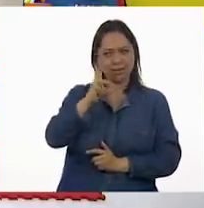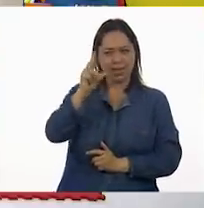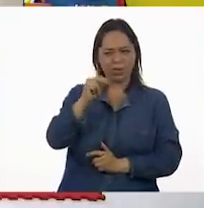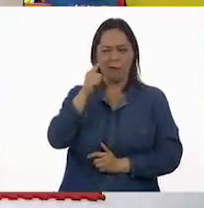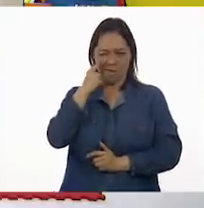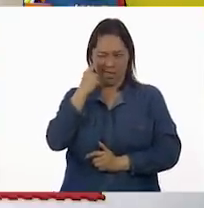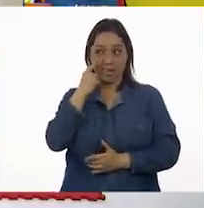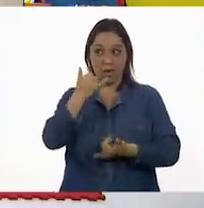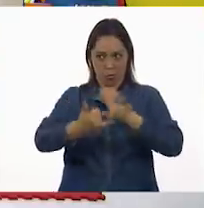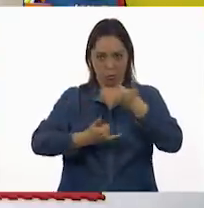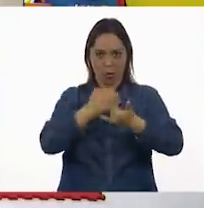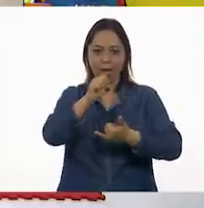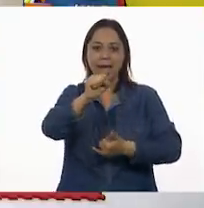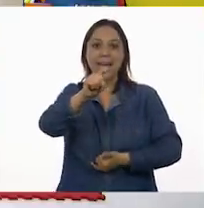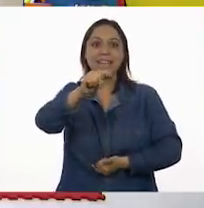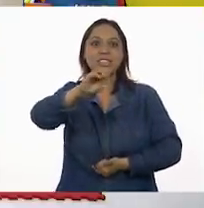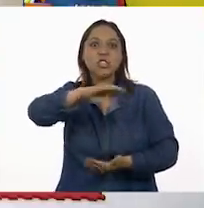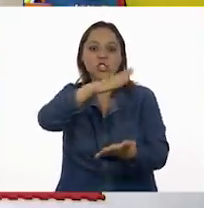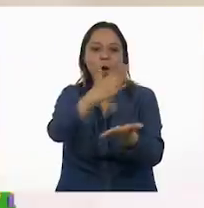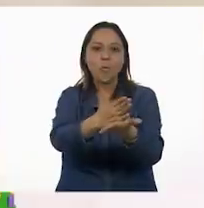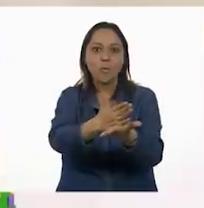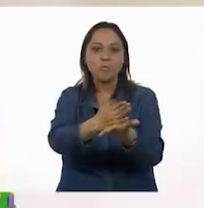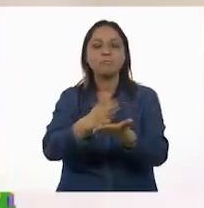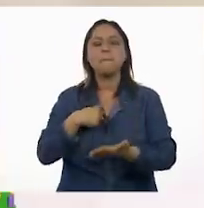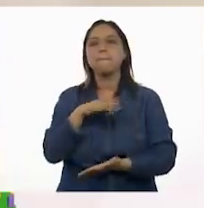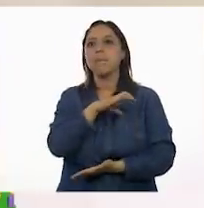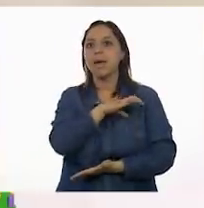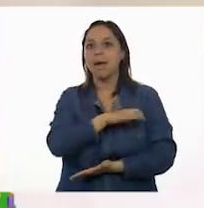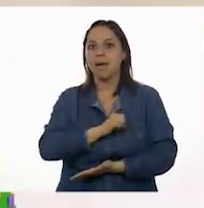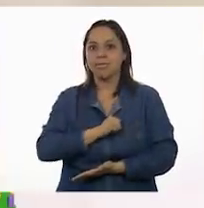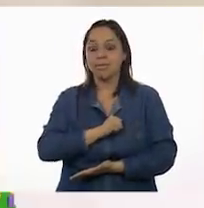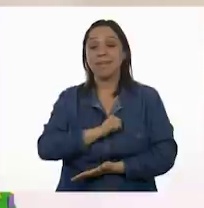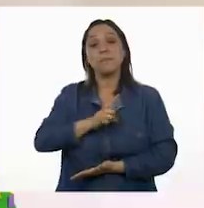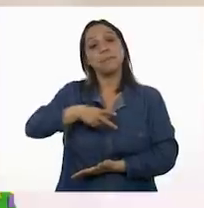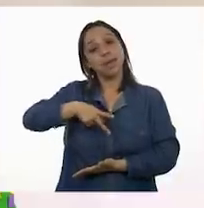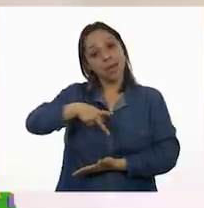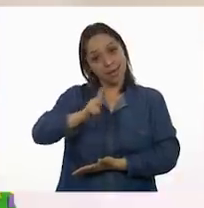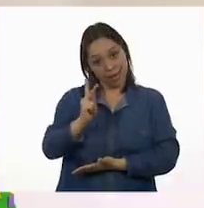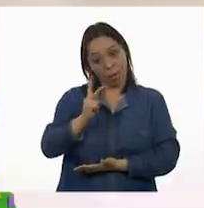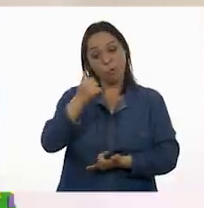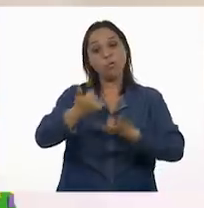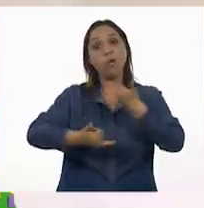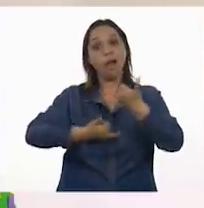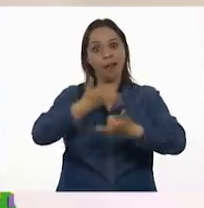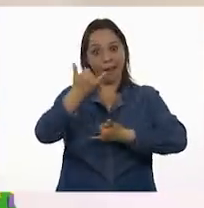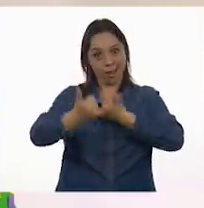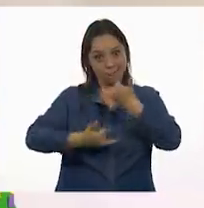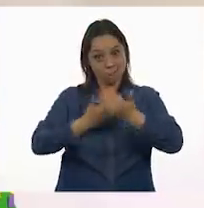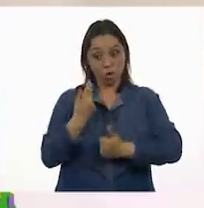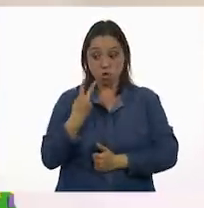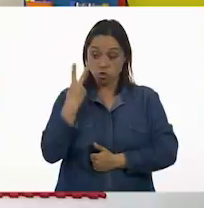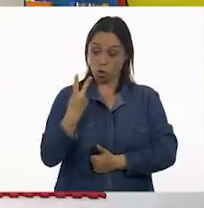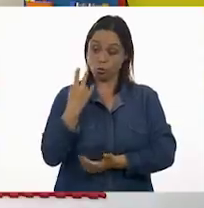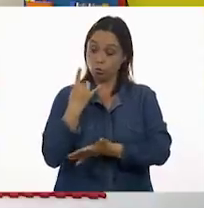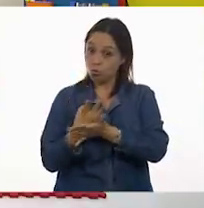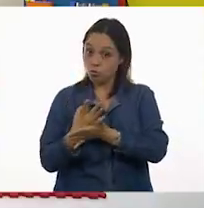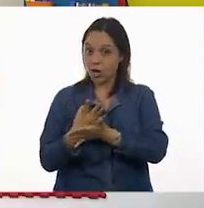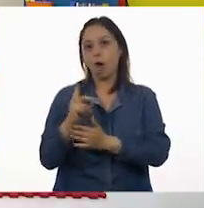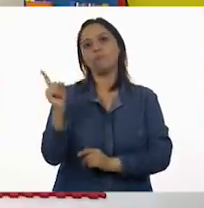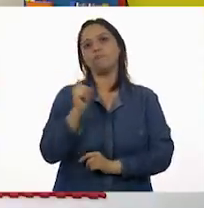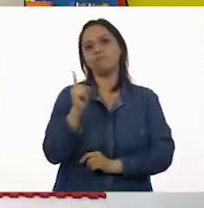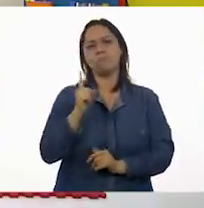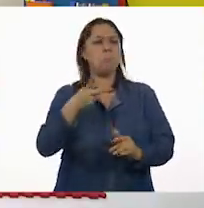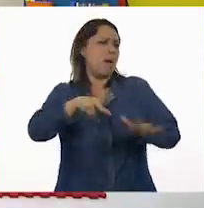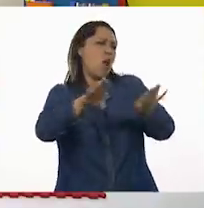Stop? Es uno de mis juegos favoritos. Solo que para jugarlo hacen falta más de dos personas. Pero ¿y cómo